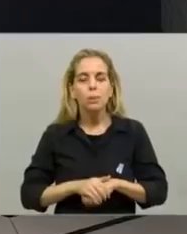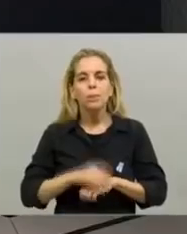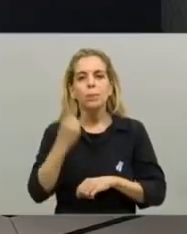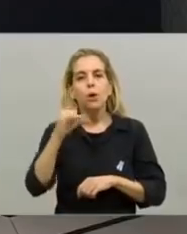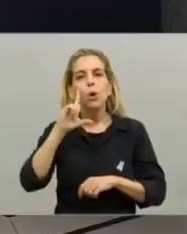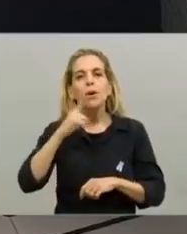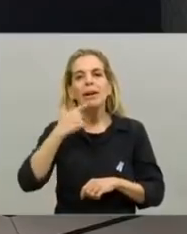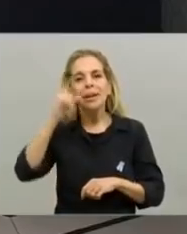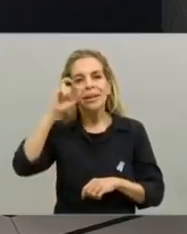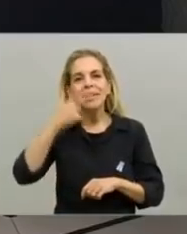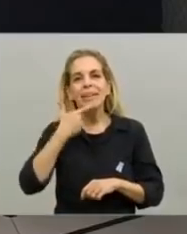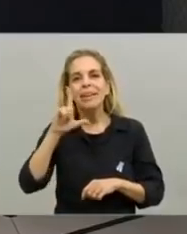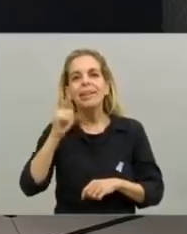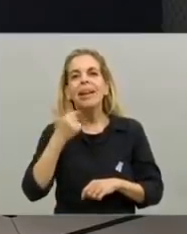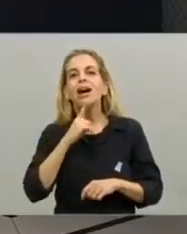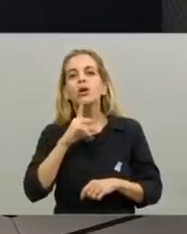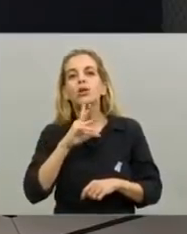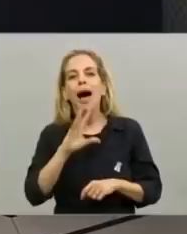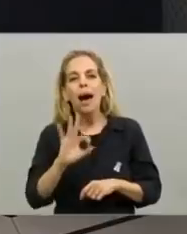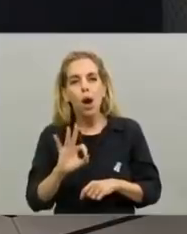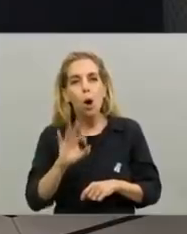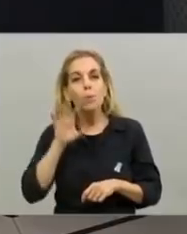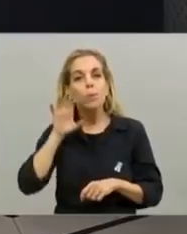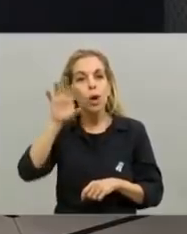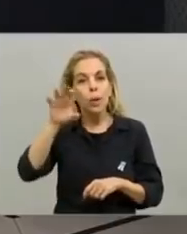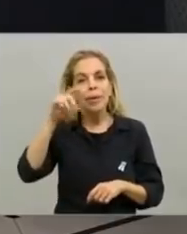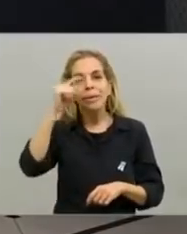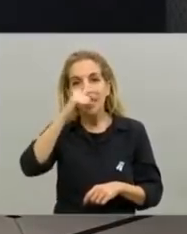Ulises Lautaro Villordo, de Corrientes.